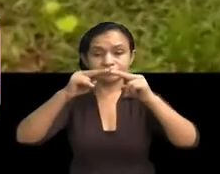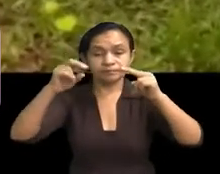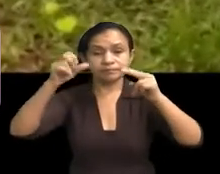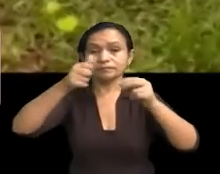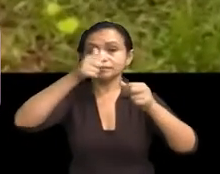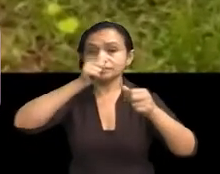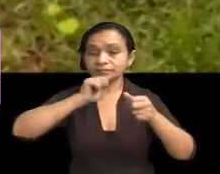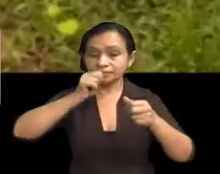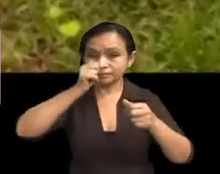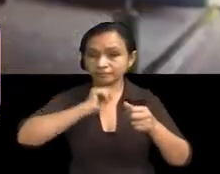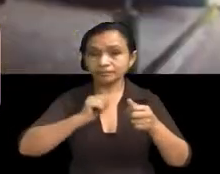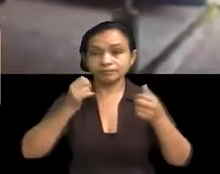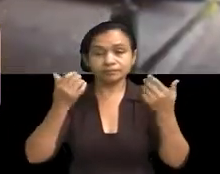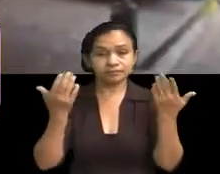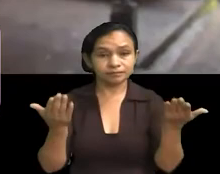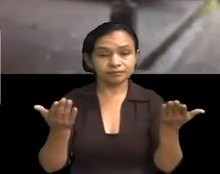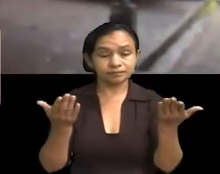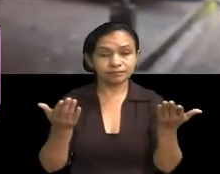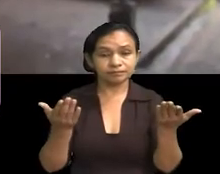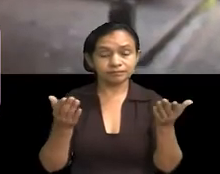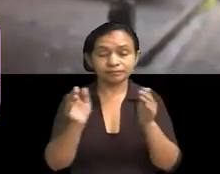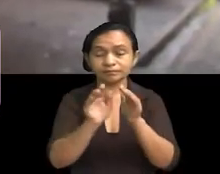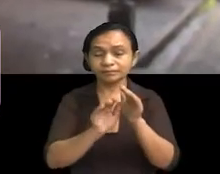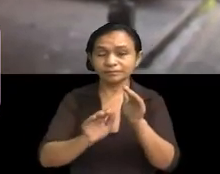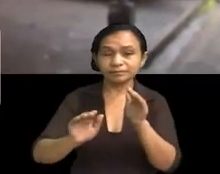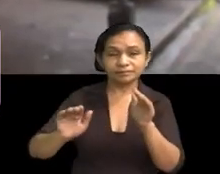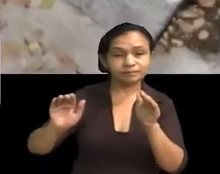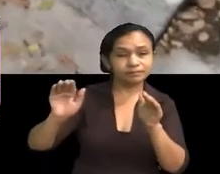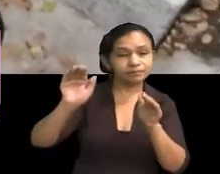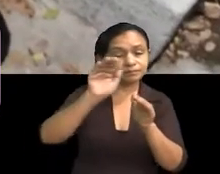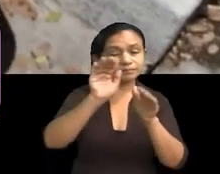agua potable, que son los mayores